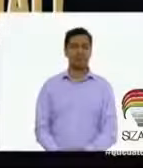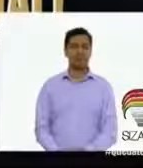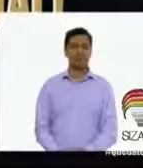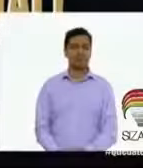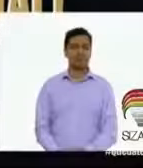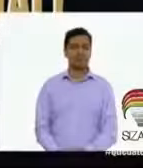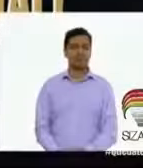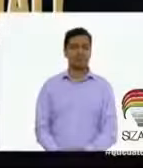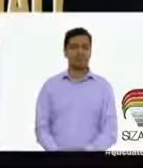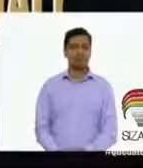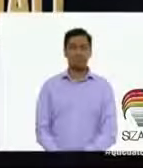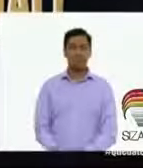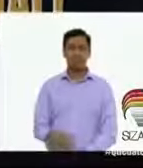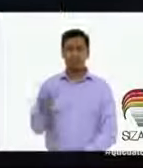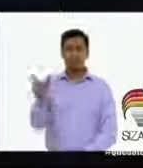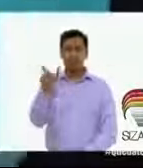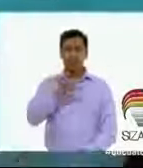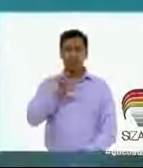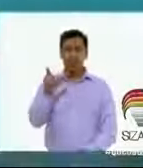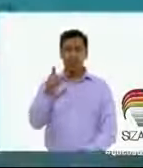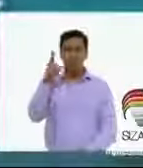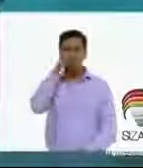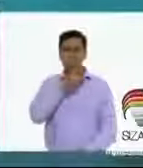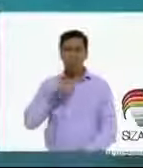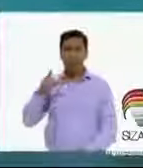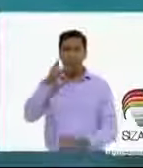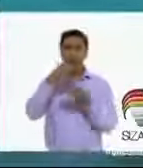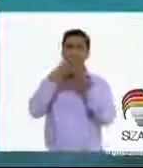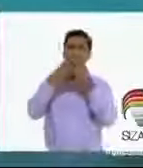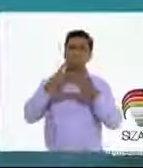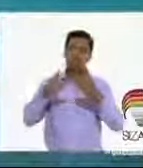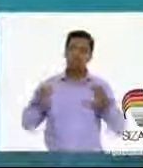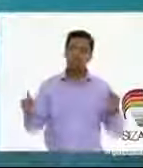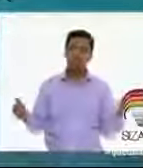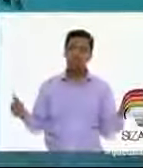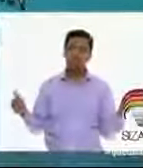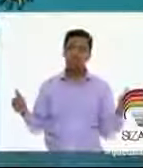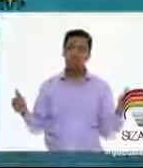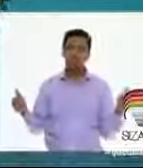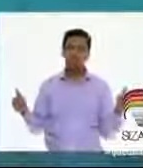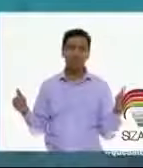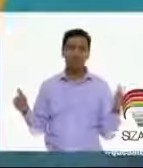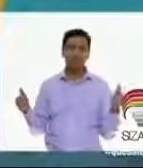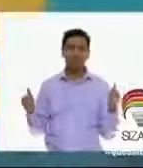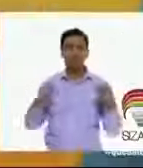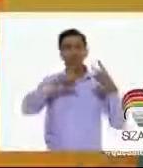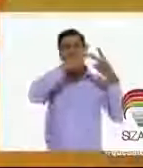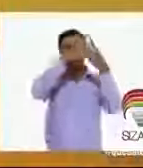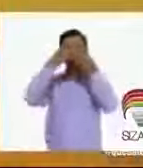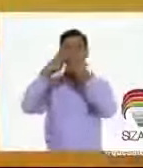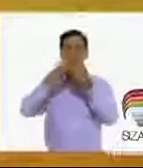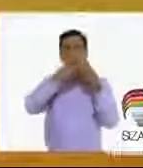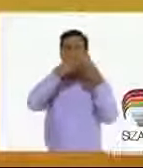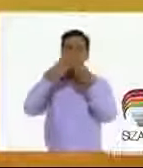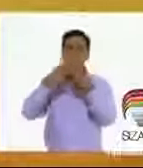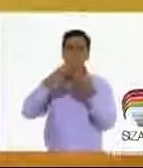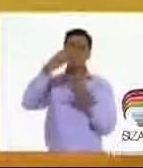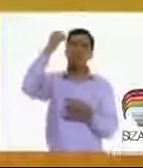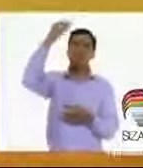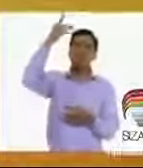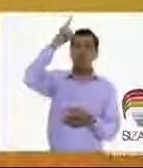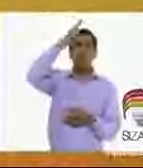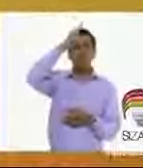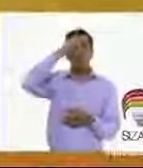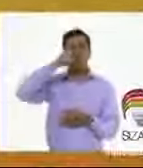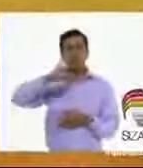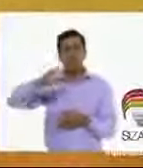Que más poliwise la tolca manali, no chitlamandi len yejectitzi, que jacita lime, dona te guametzli, len